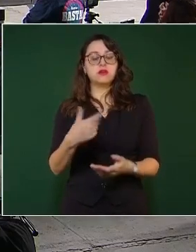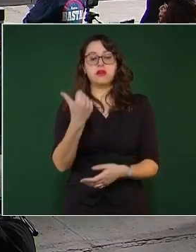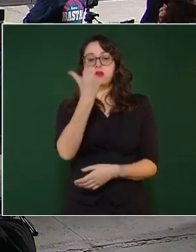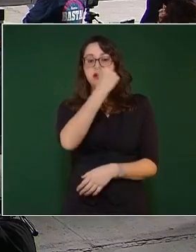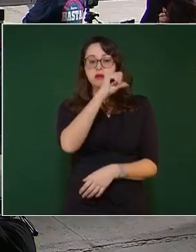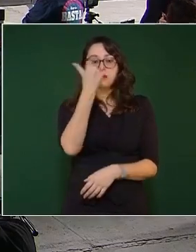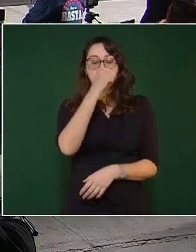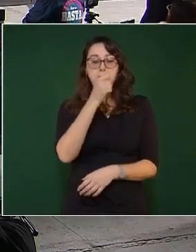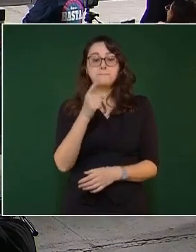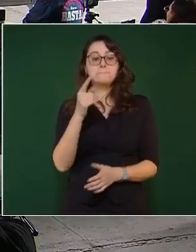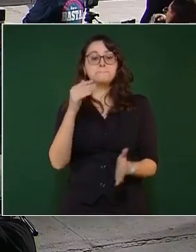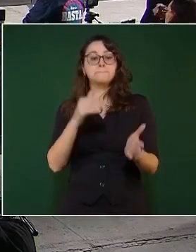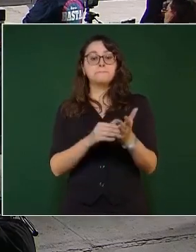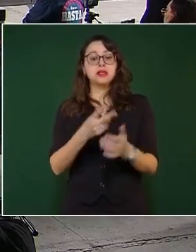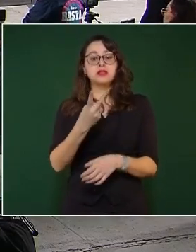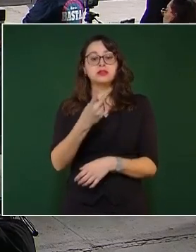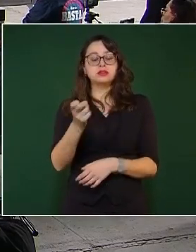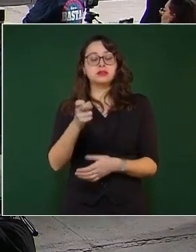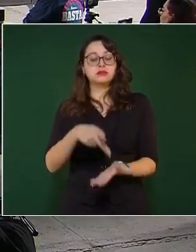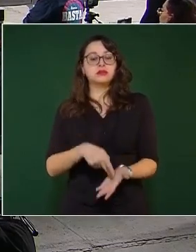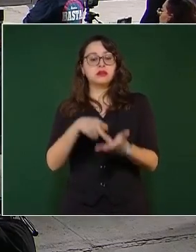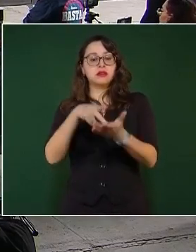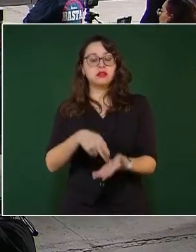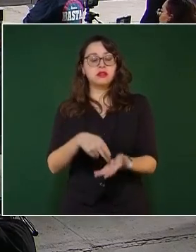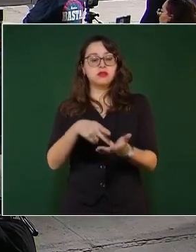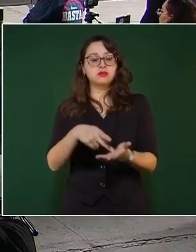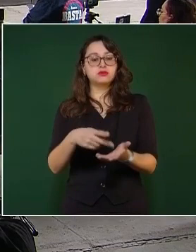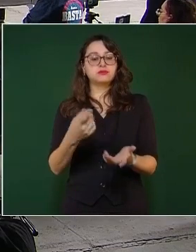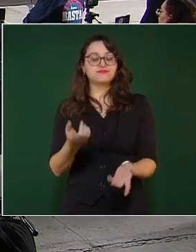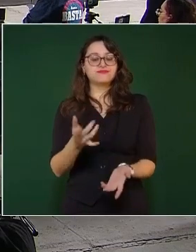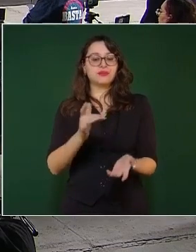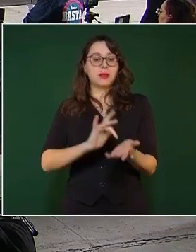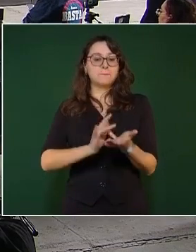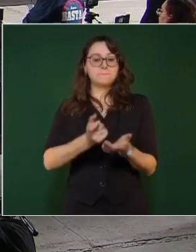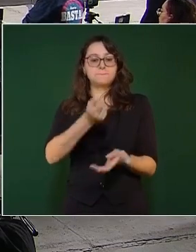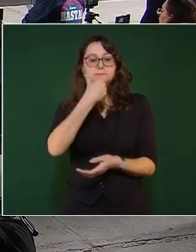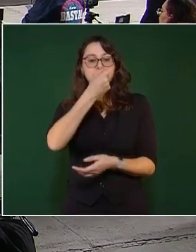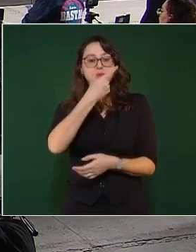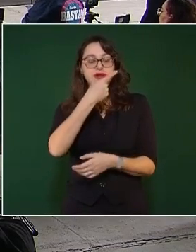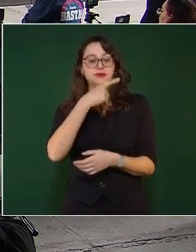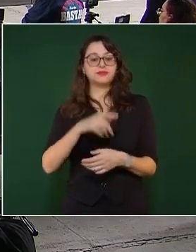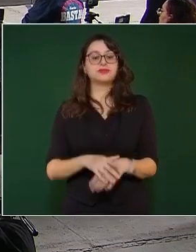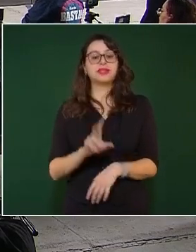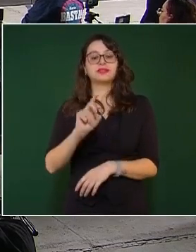1.244 kilogramos de metanfetamina, 35 kilogramos de